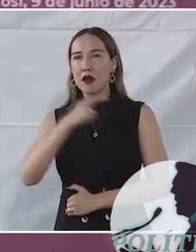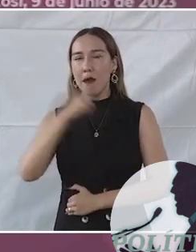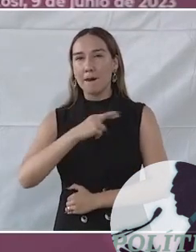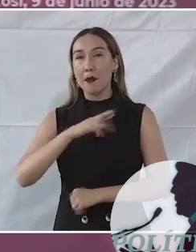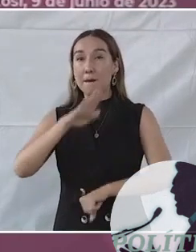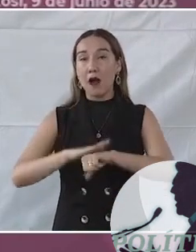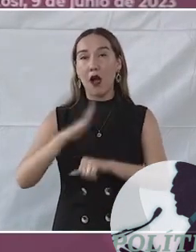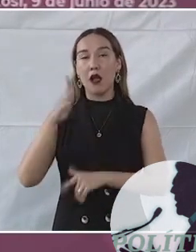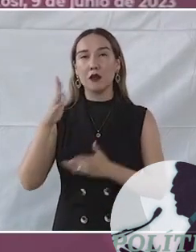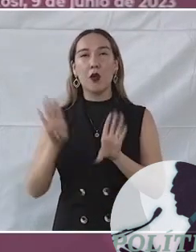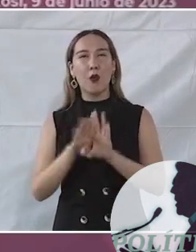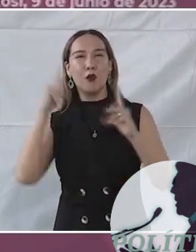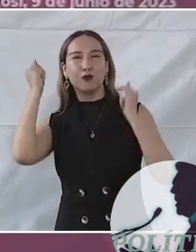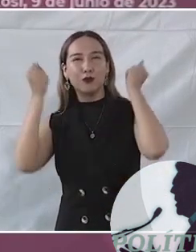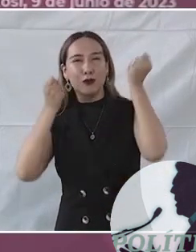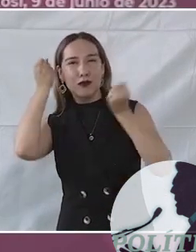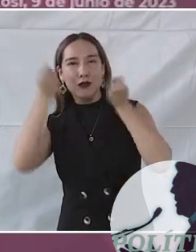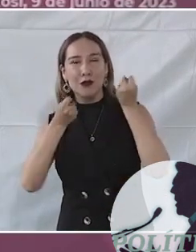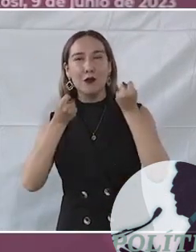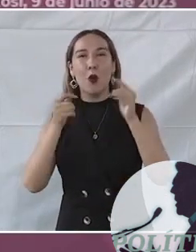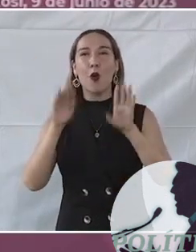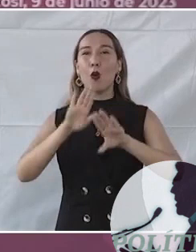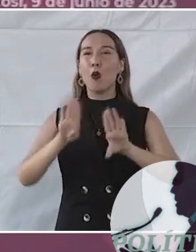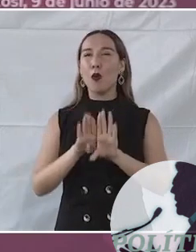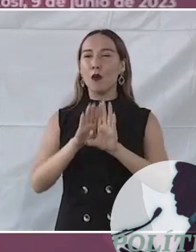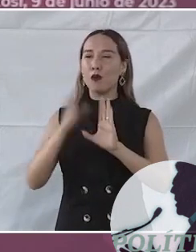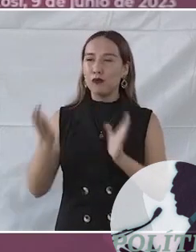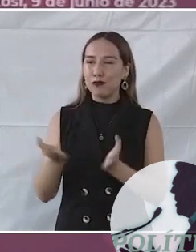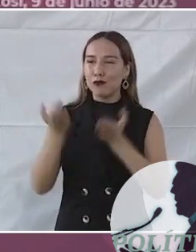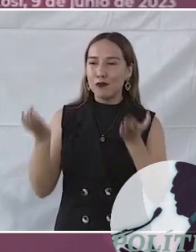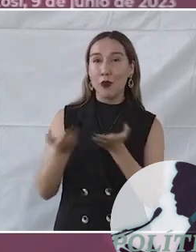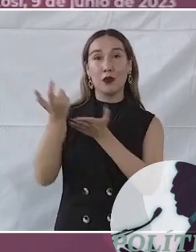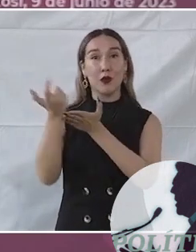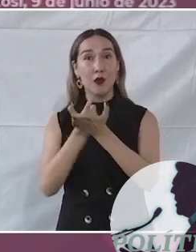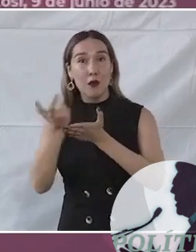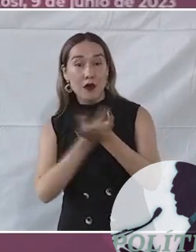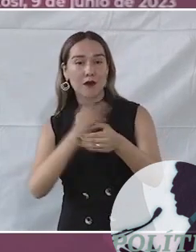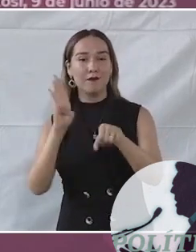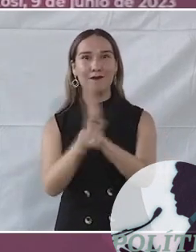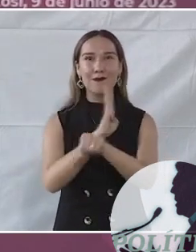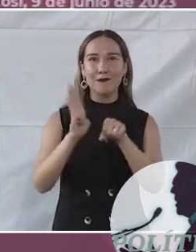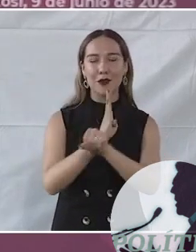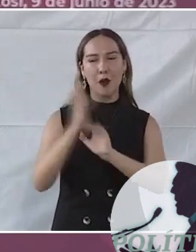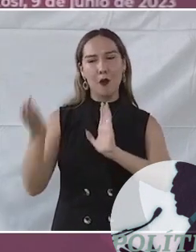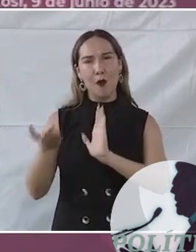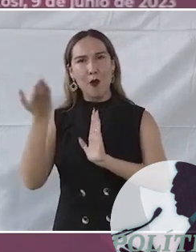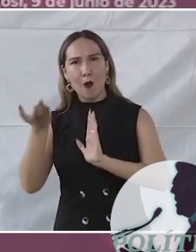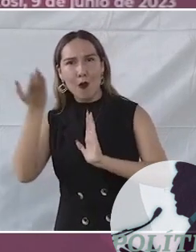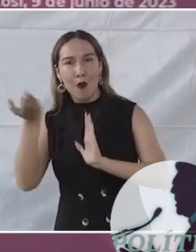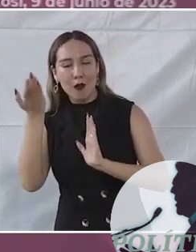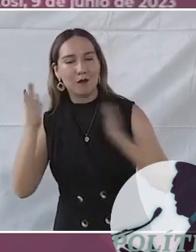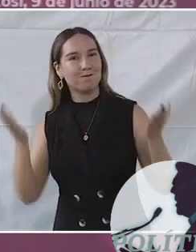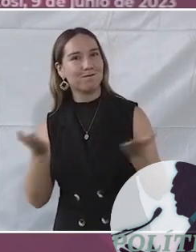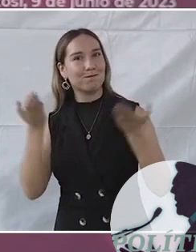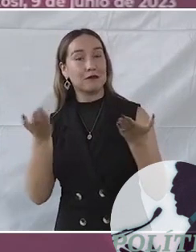esta región, generando economías y bienestar, pero sobre todo podremos llegar más rápido a los rincones y a donde ningún otro